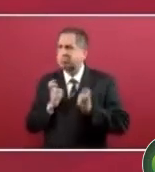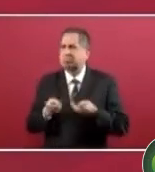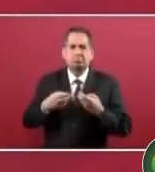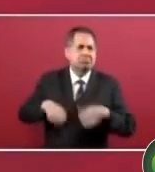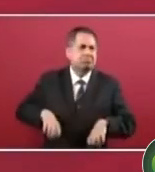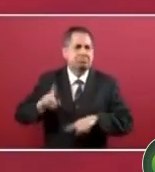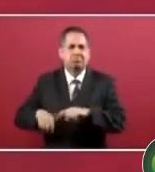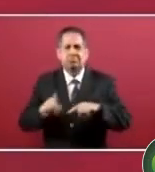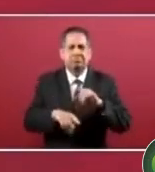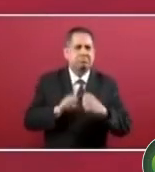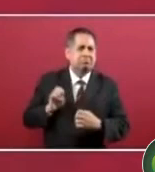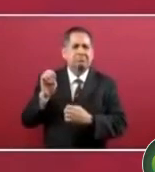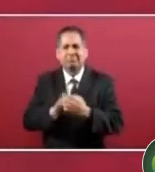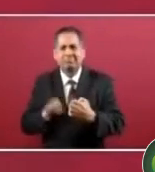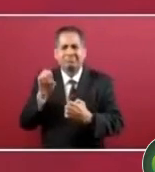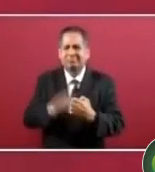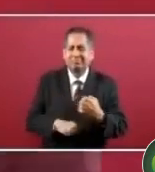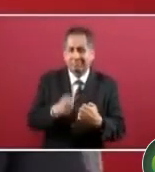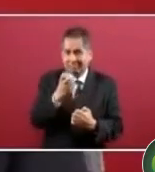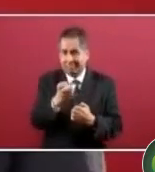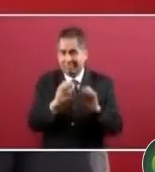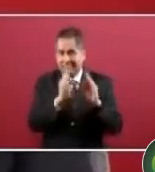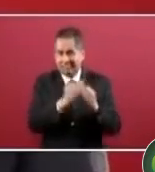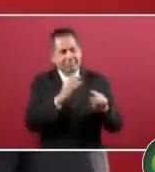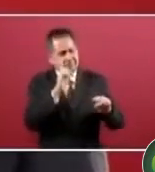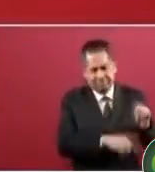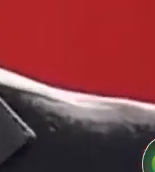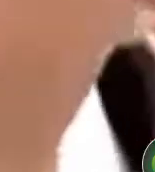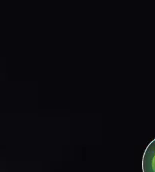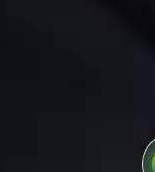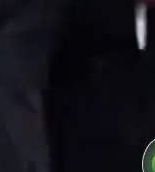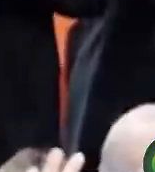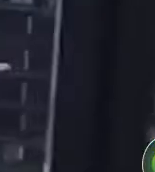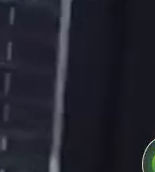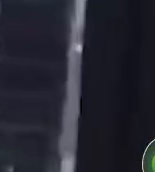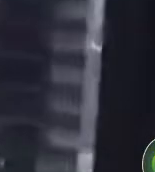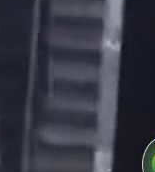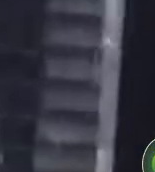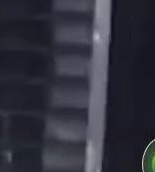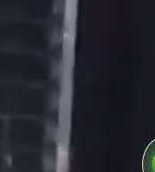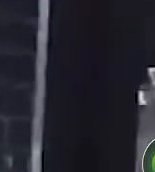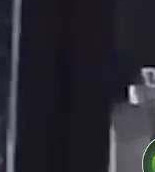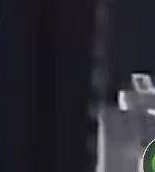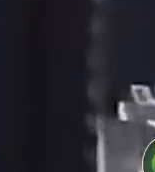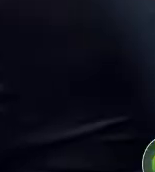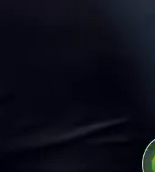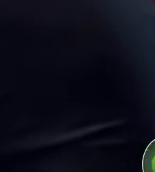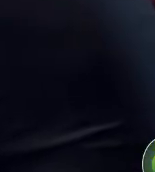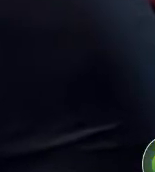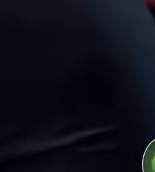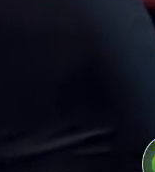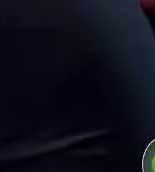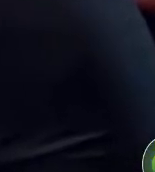y entonces someter a consideración de la población levantar cargos contra los expresidentes. Cuando se haga la consulta, que el